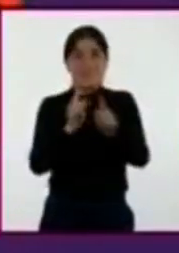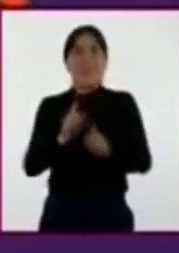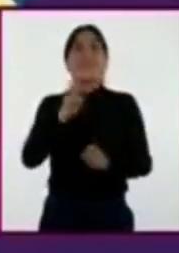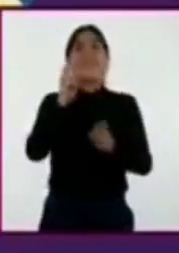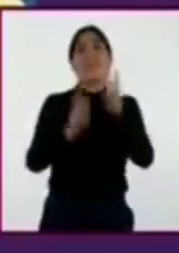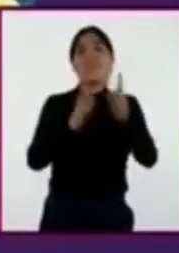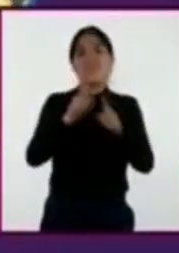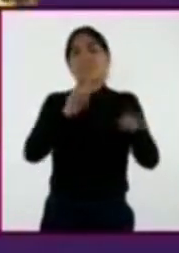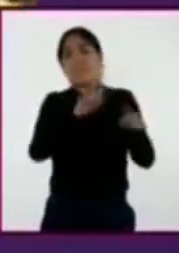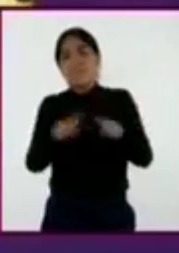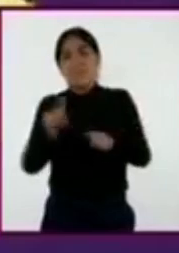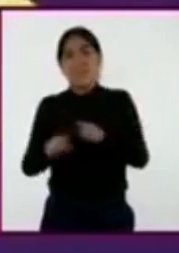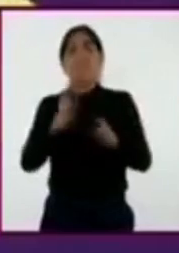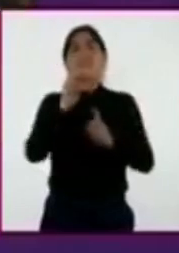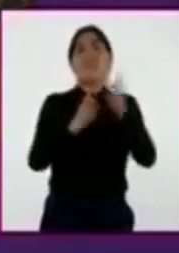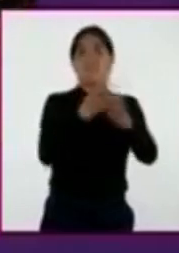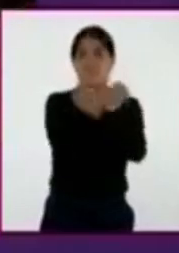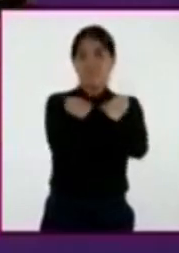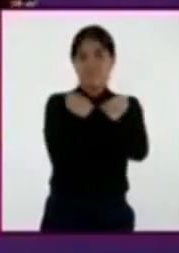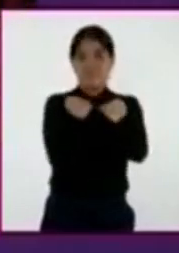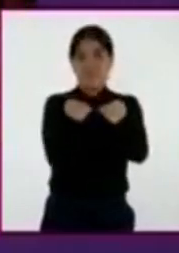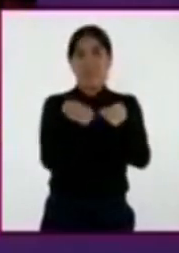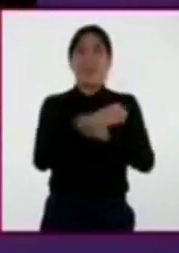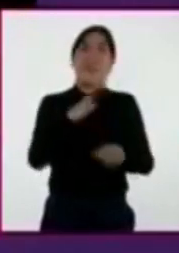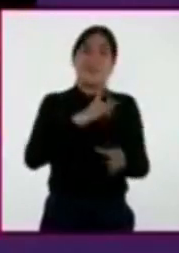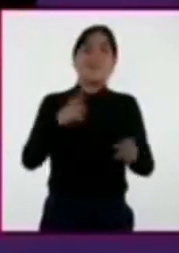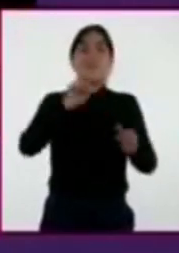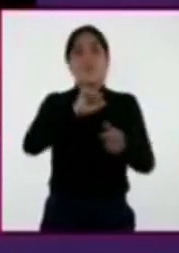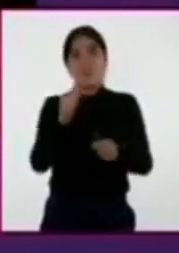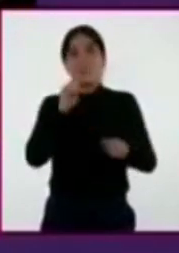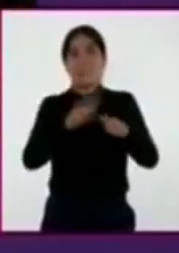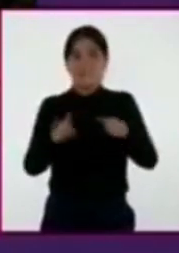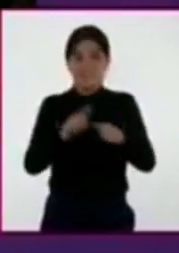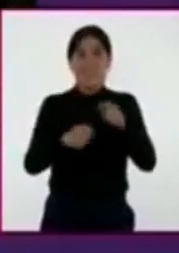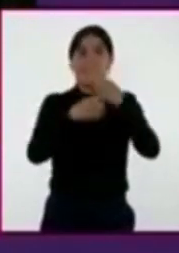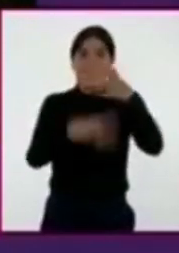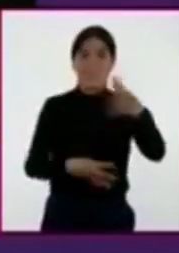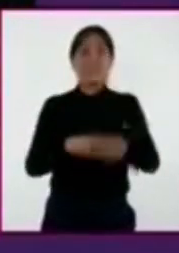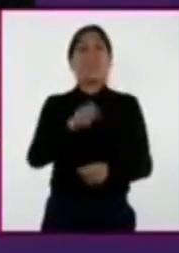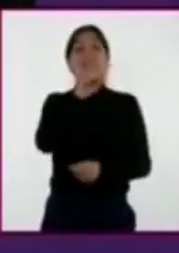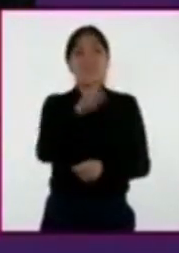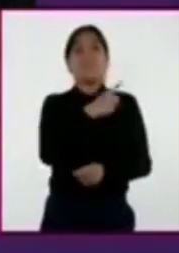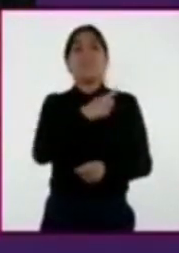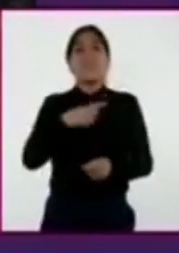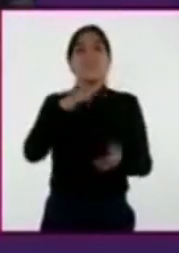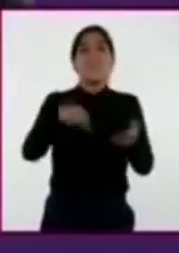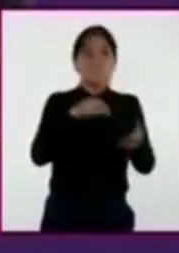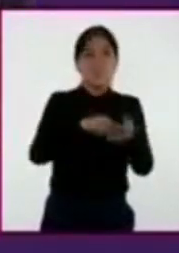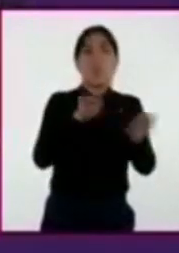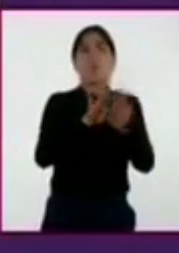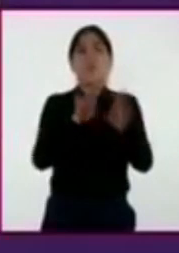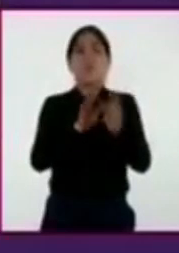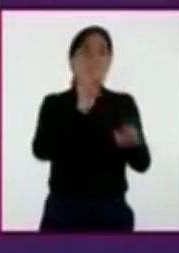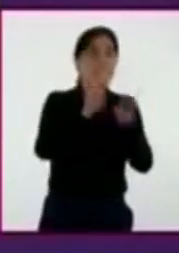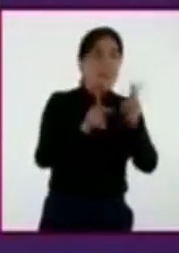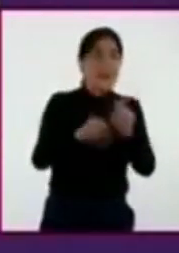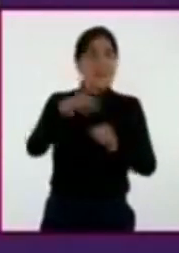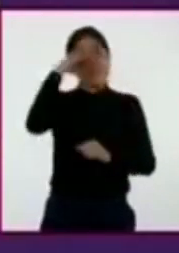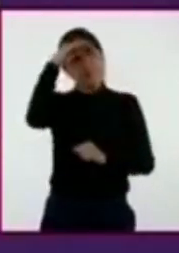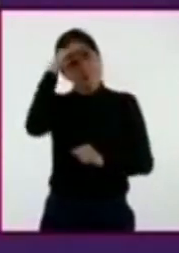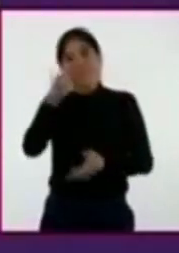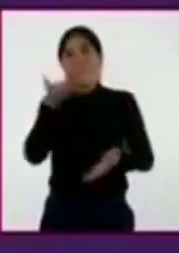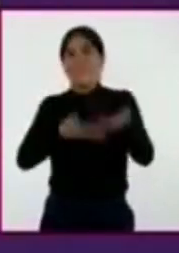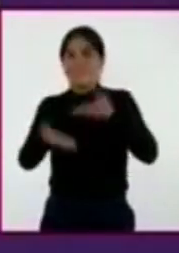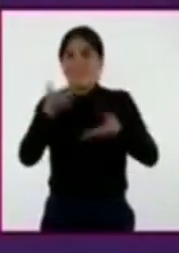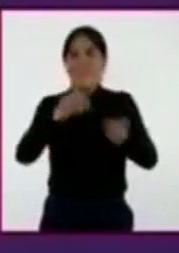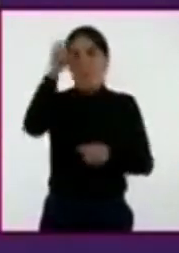deportes alternativos, el deporte educativo, entre otras. Además, se deben brindar espacios de diálogo, reflexión e